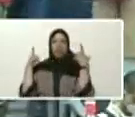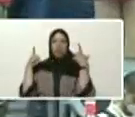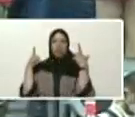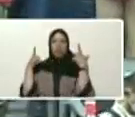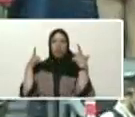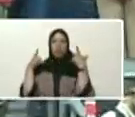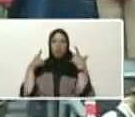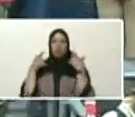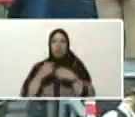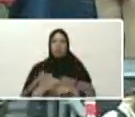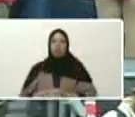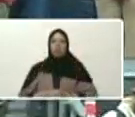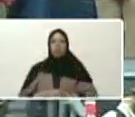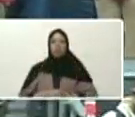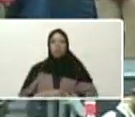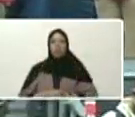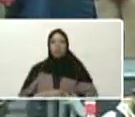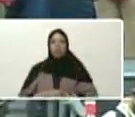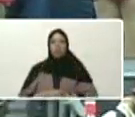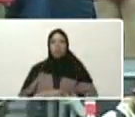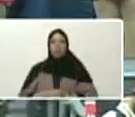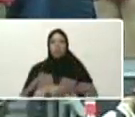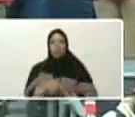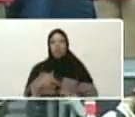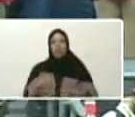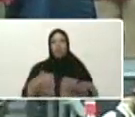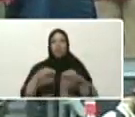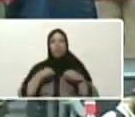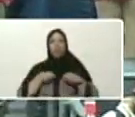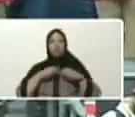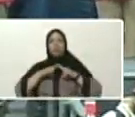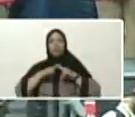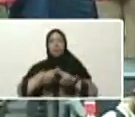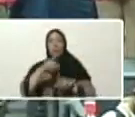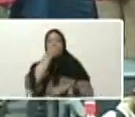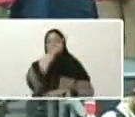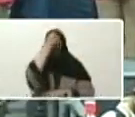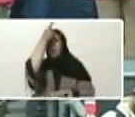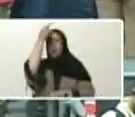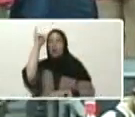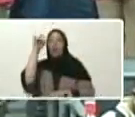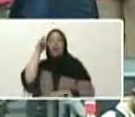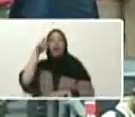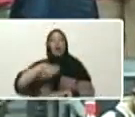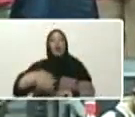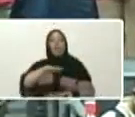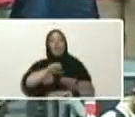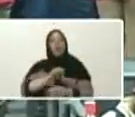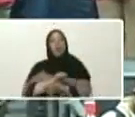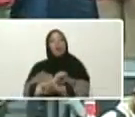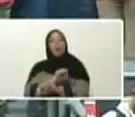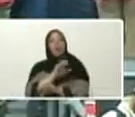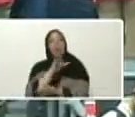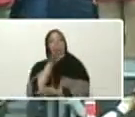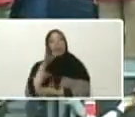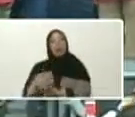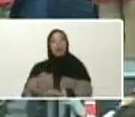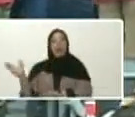este estandarte que usted recibió allá en el Poliedro, este